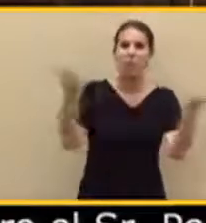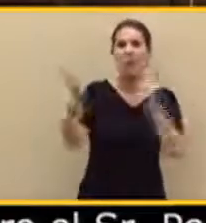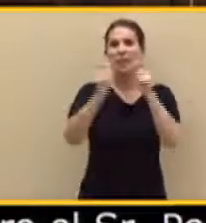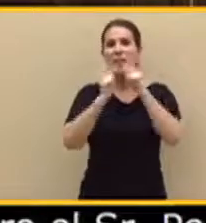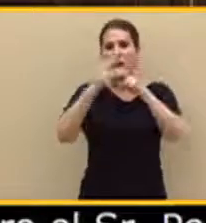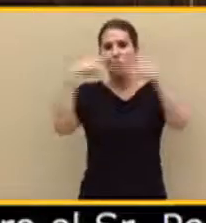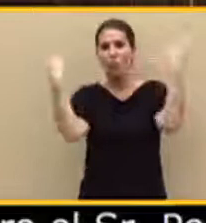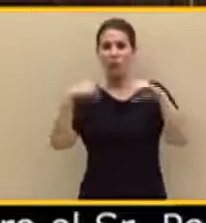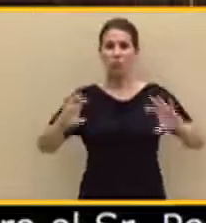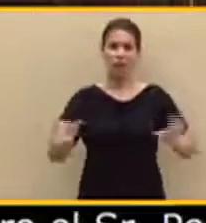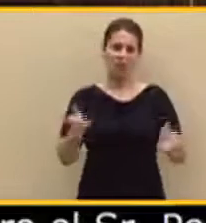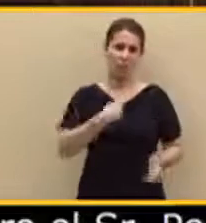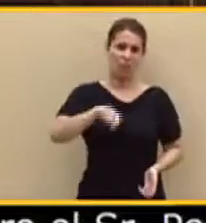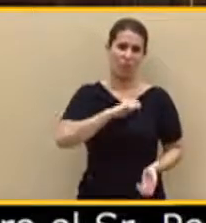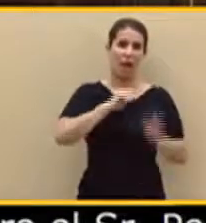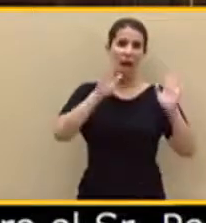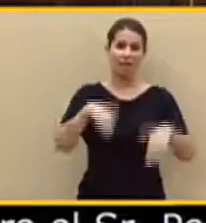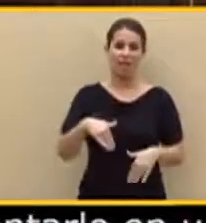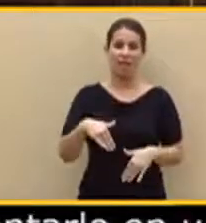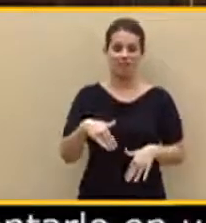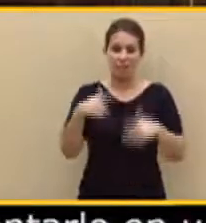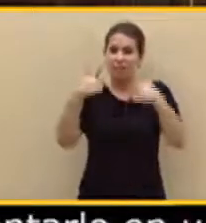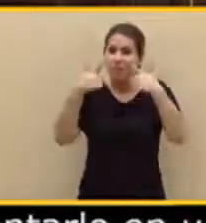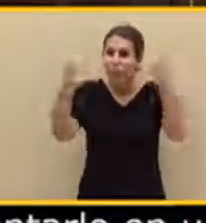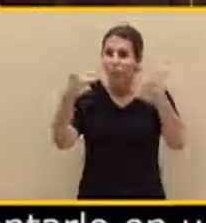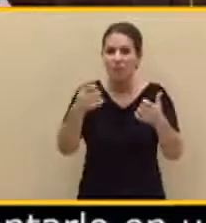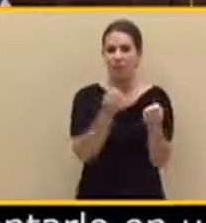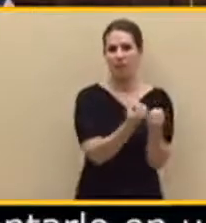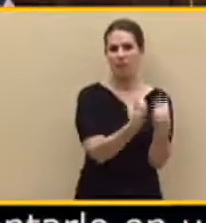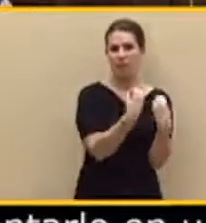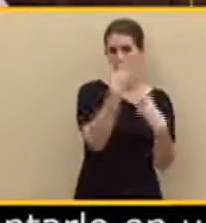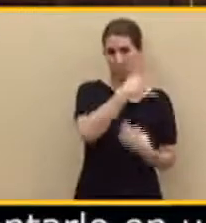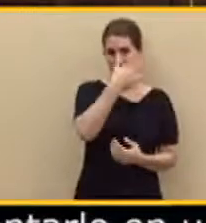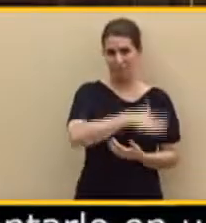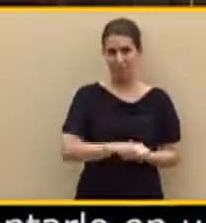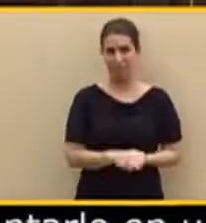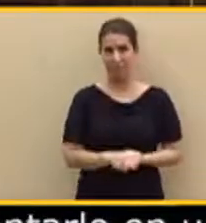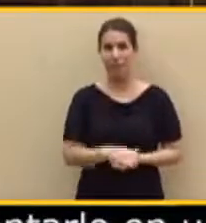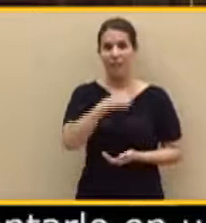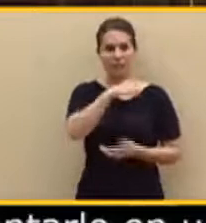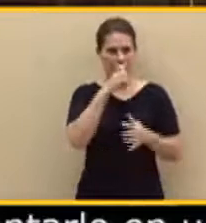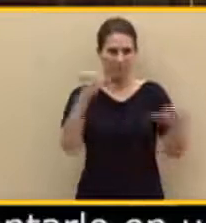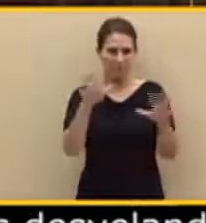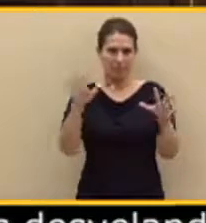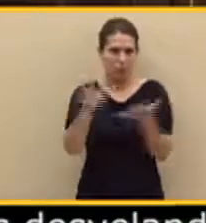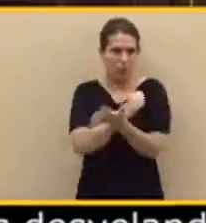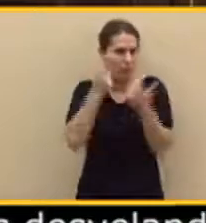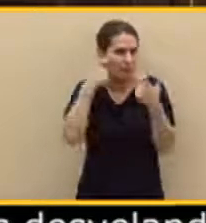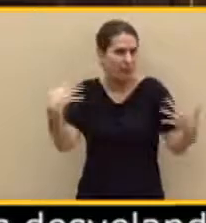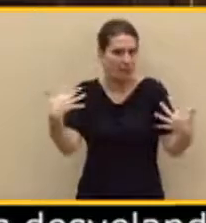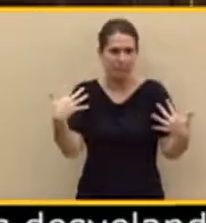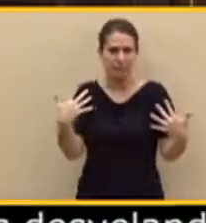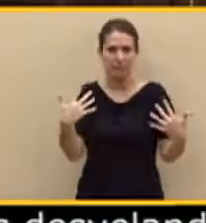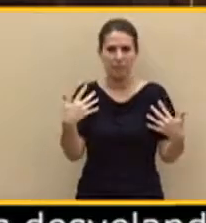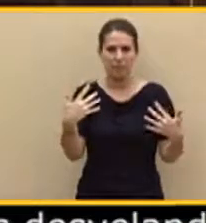este país, desvelando que tenía información privilegiada. Este escandaloso chivatazo, señorías, no fue motivo de preocupación